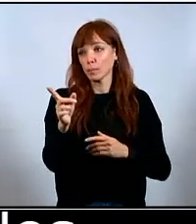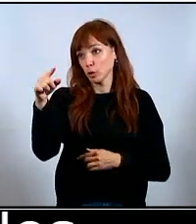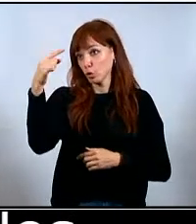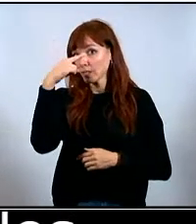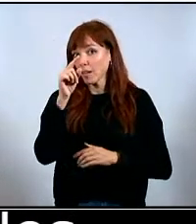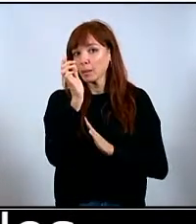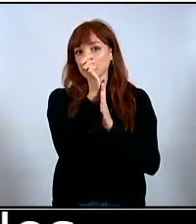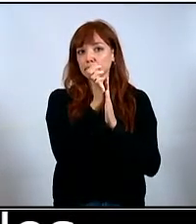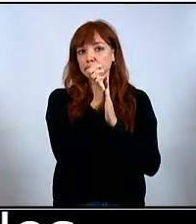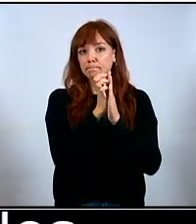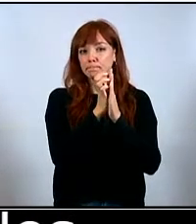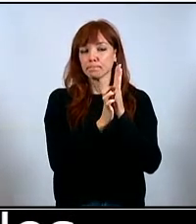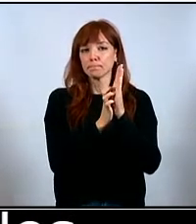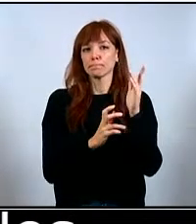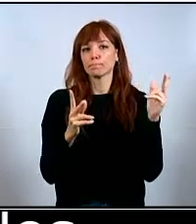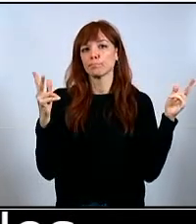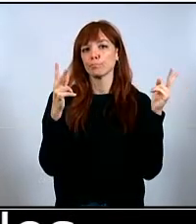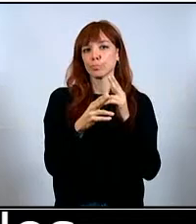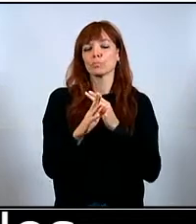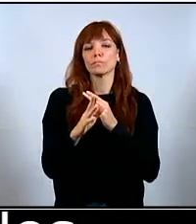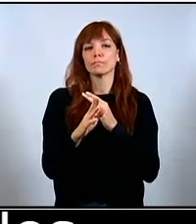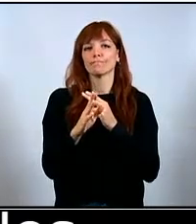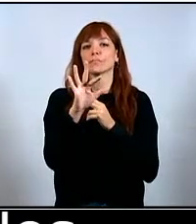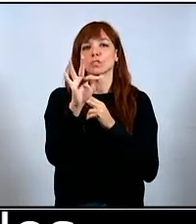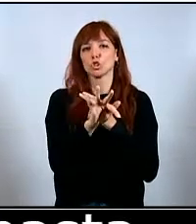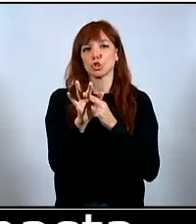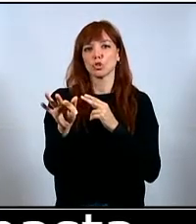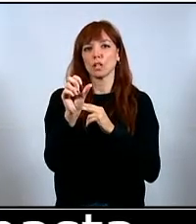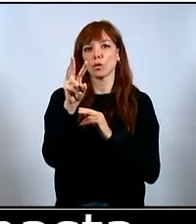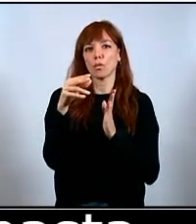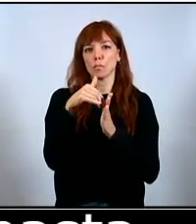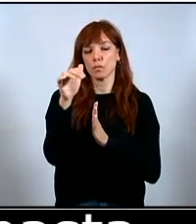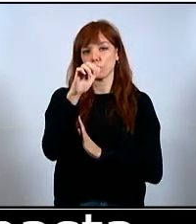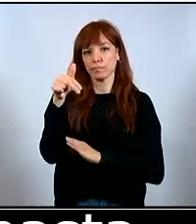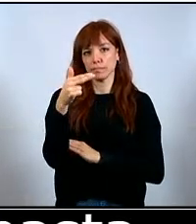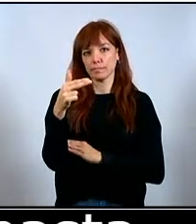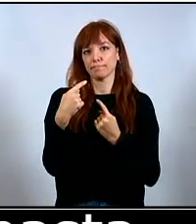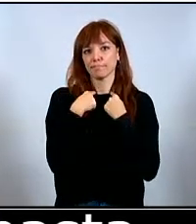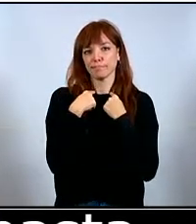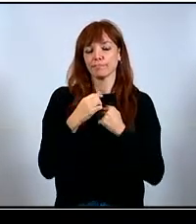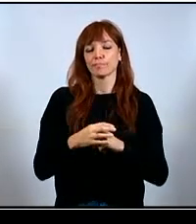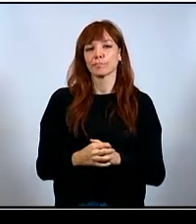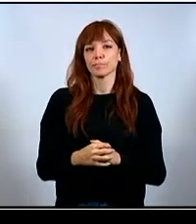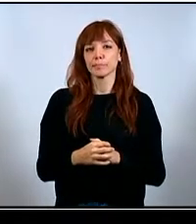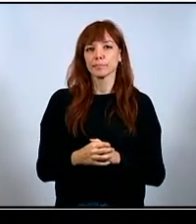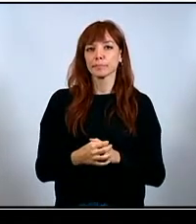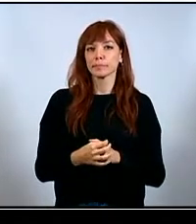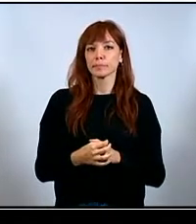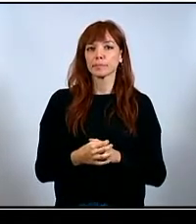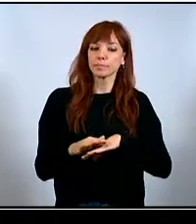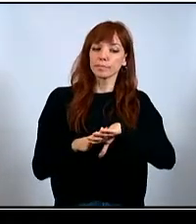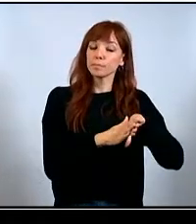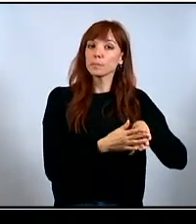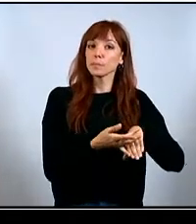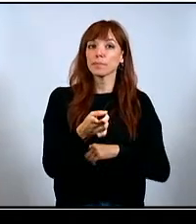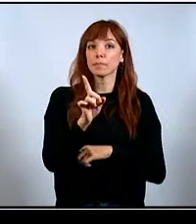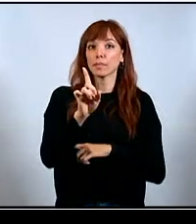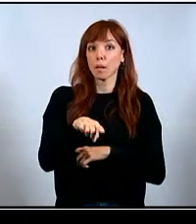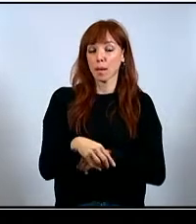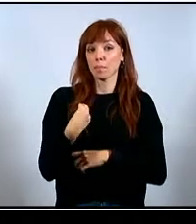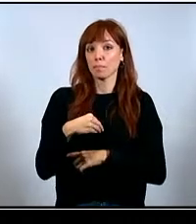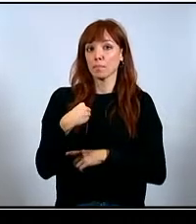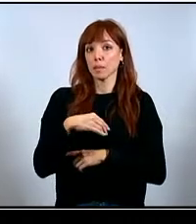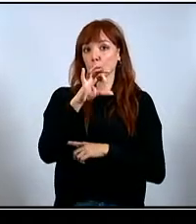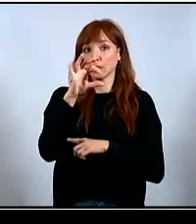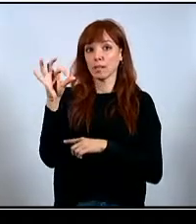y nos han ido recortando hasta 12 millones de euros. Asimismo, también en el Servicio de Salud, en el